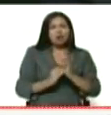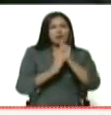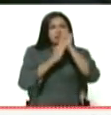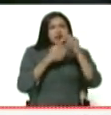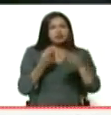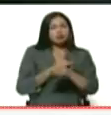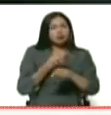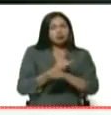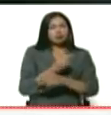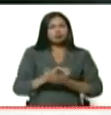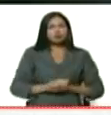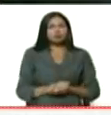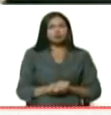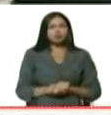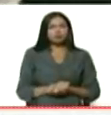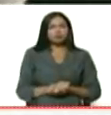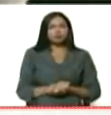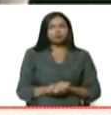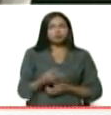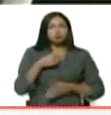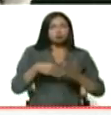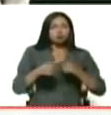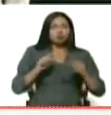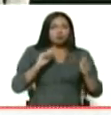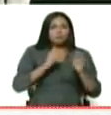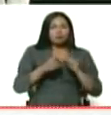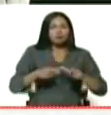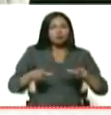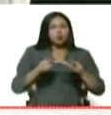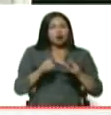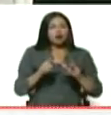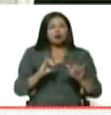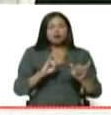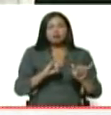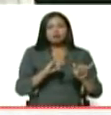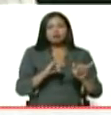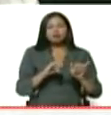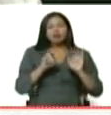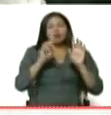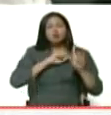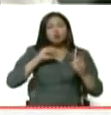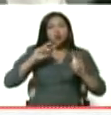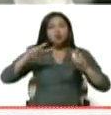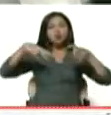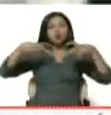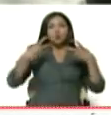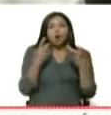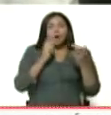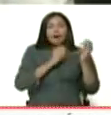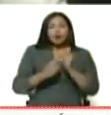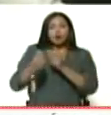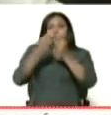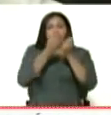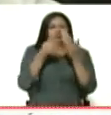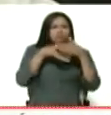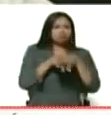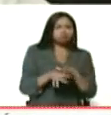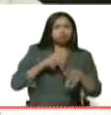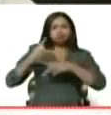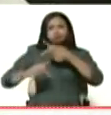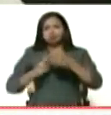económico. Nos hemos ido convirtiendo en líderes de la nueva economía. Una nueva economía integrada,